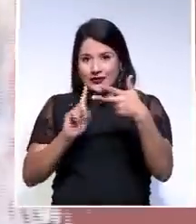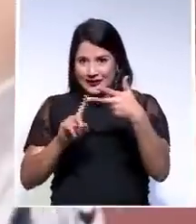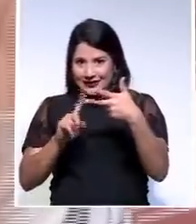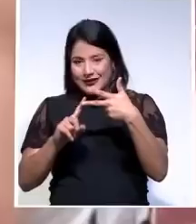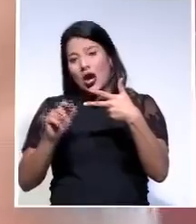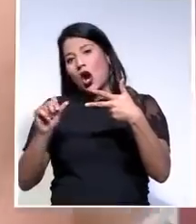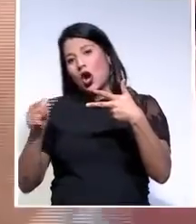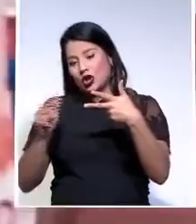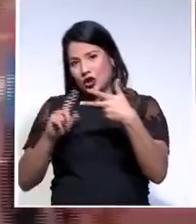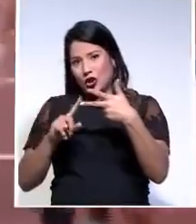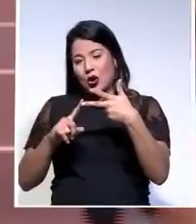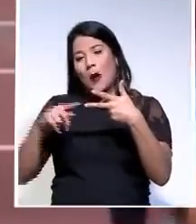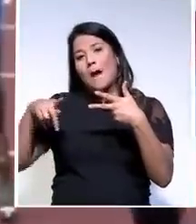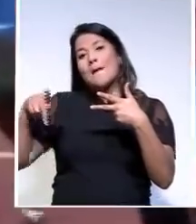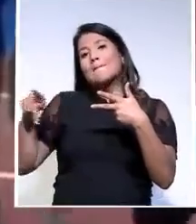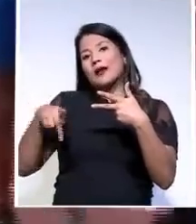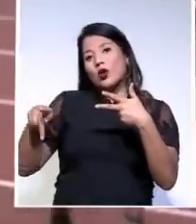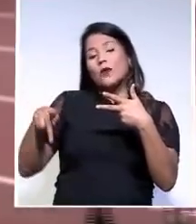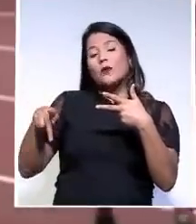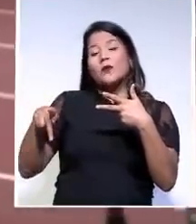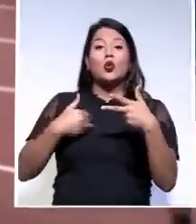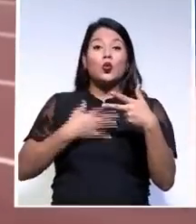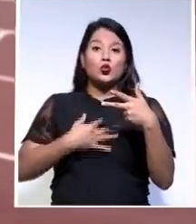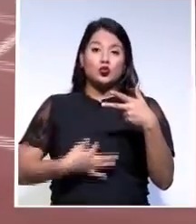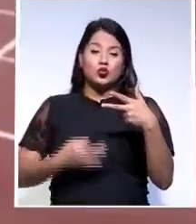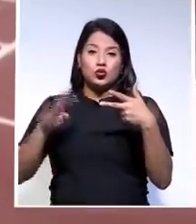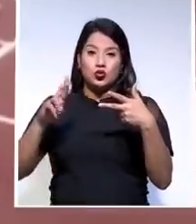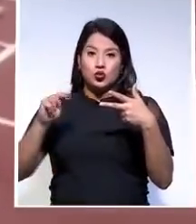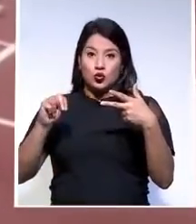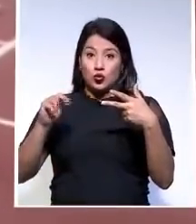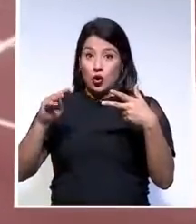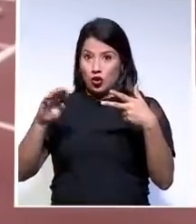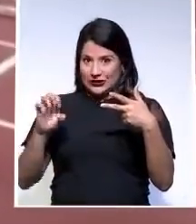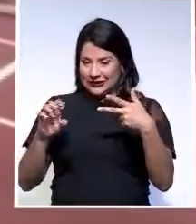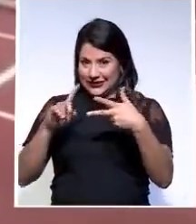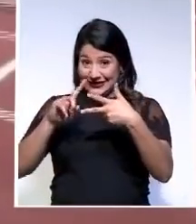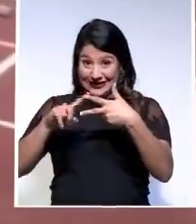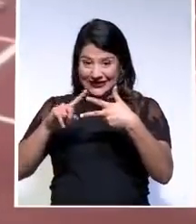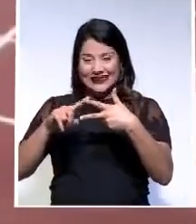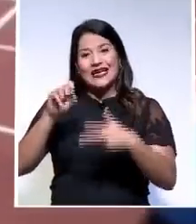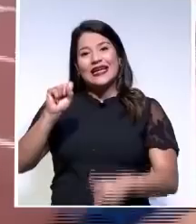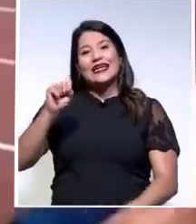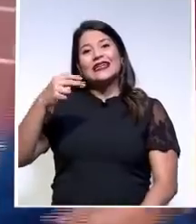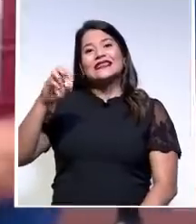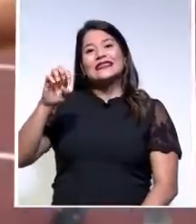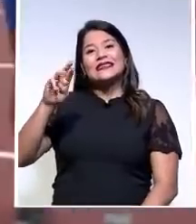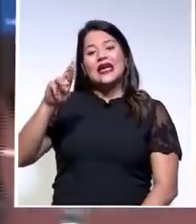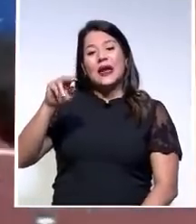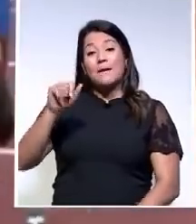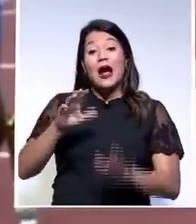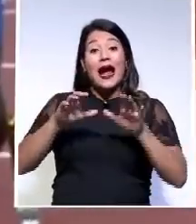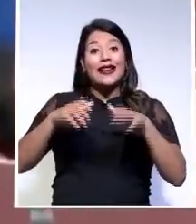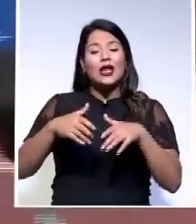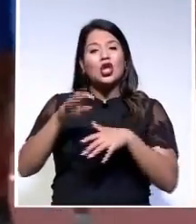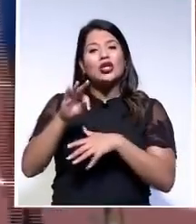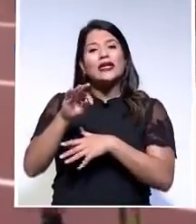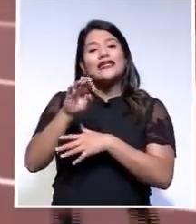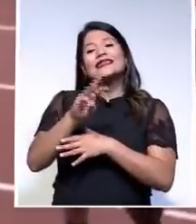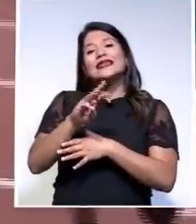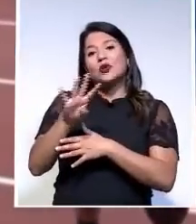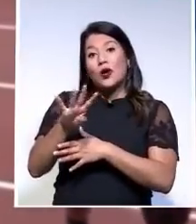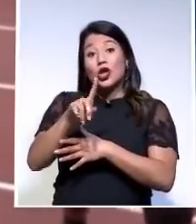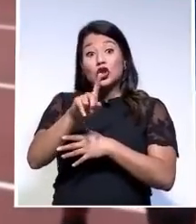británico Peacock, que se alzó con la presea de bronce. Sherman corre en la categoría T64 de 100